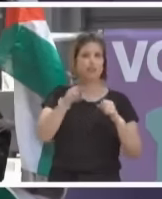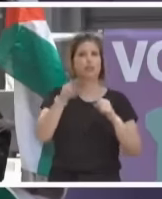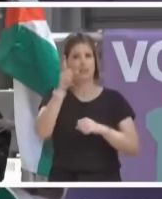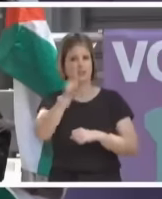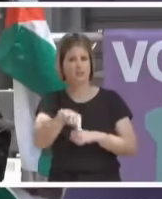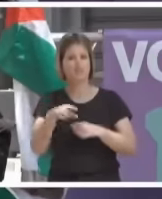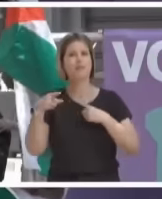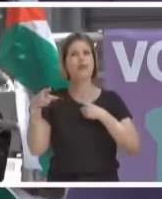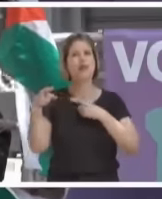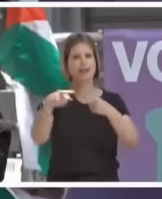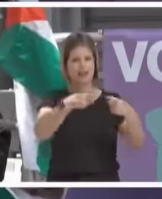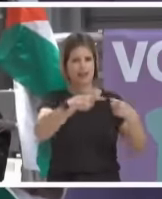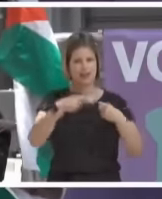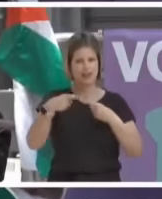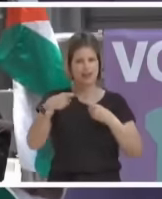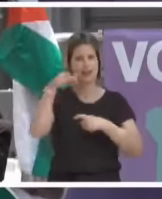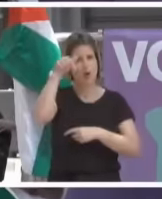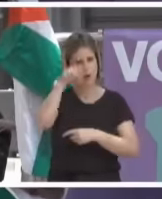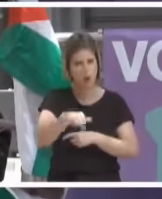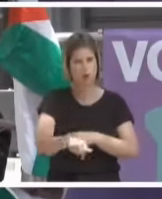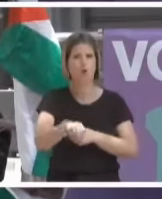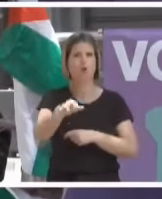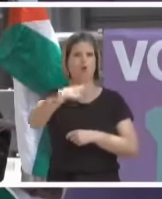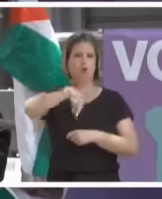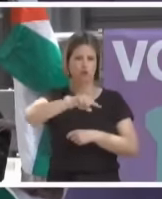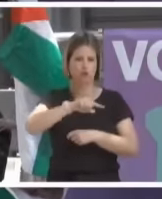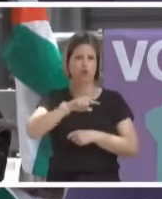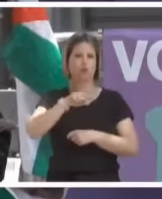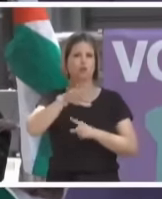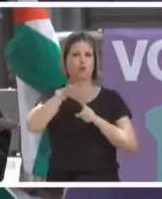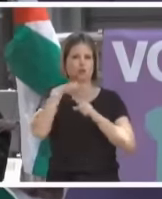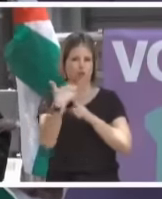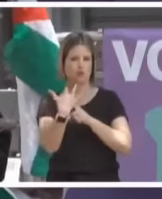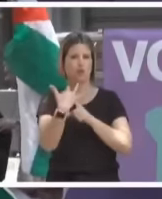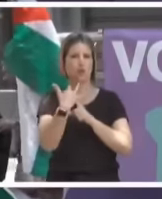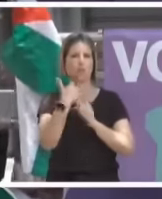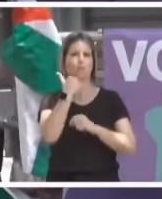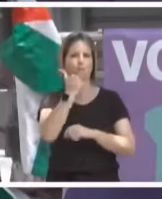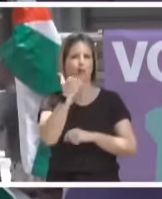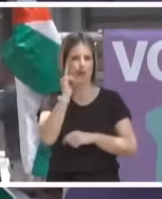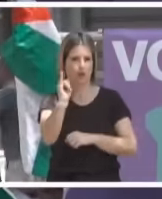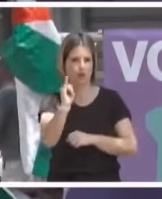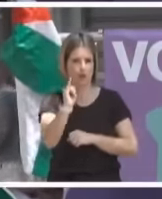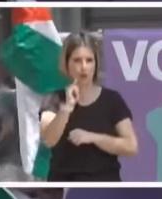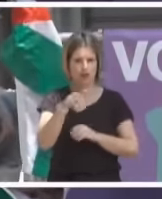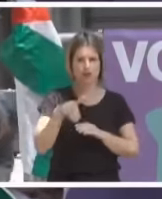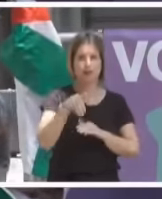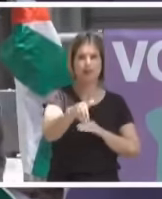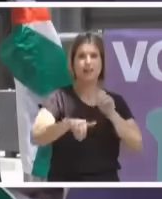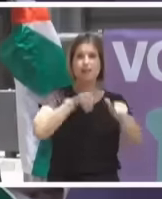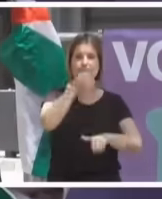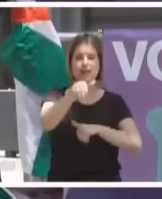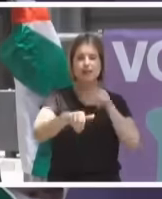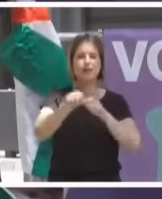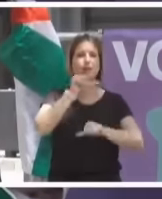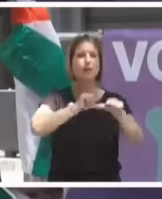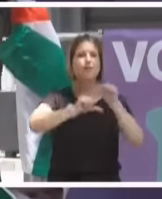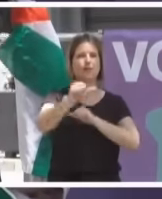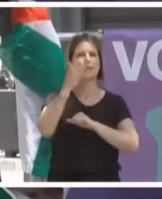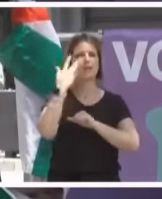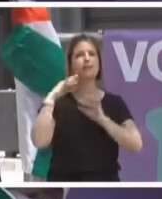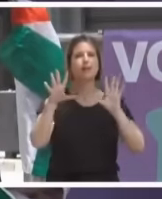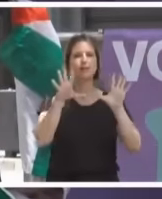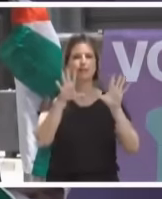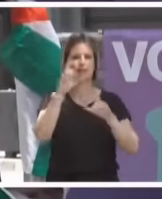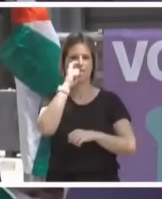Eso es lo que nos disputamos hoy, lo que nos disputamos en estas elecciones y lo que nos disputamos a partir del día 10 de